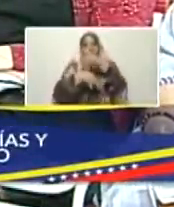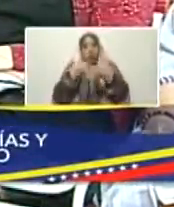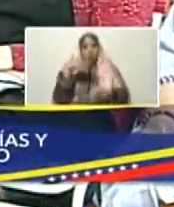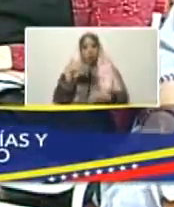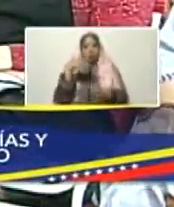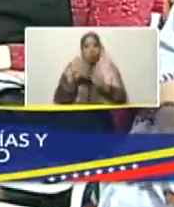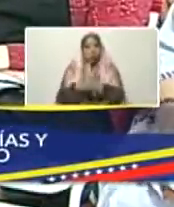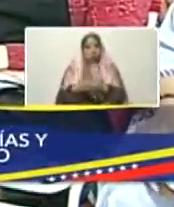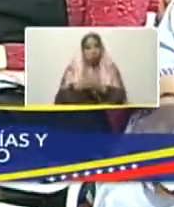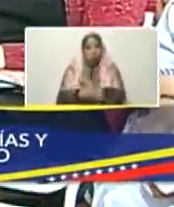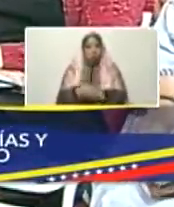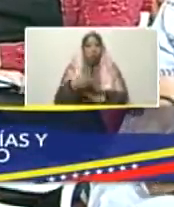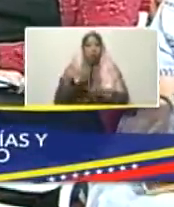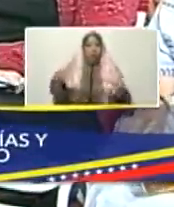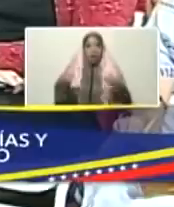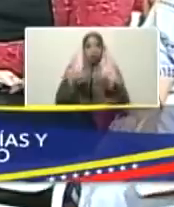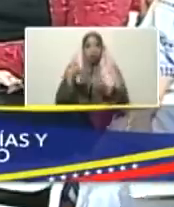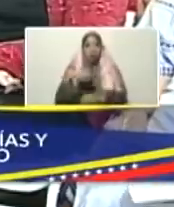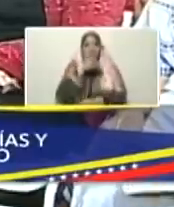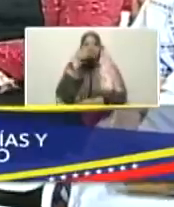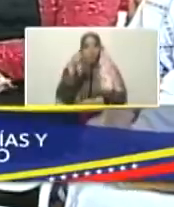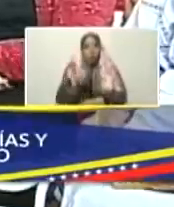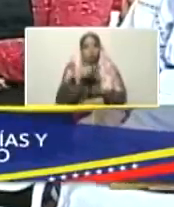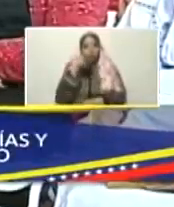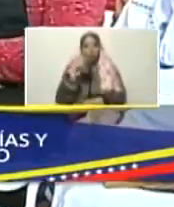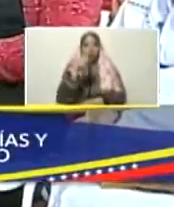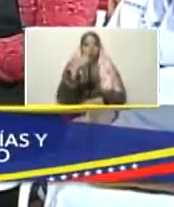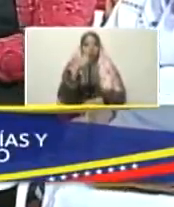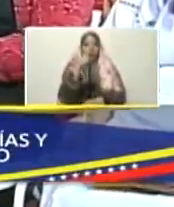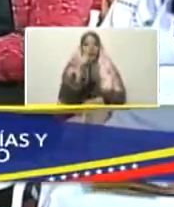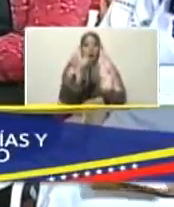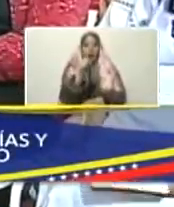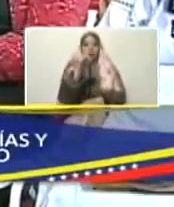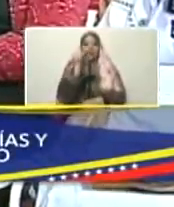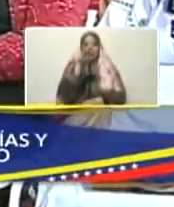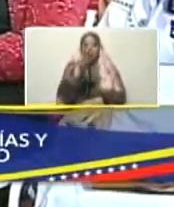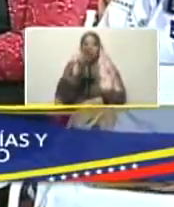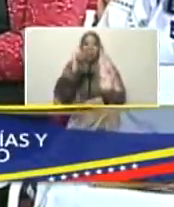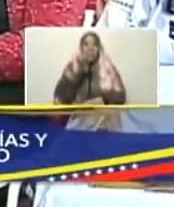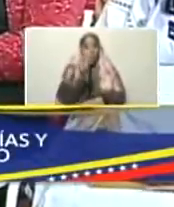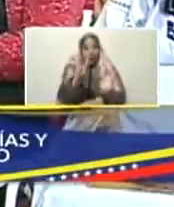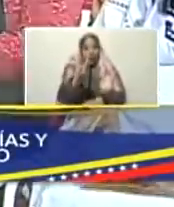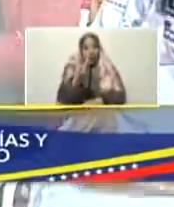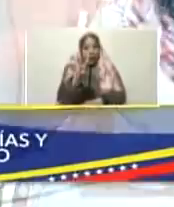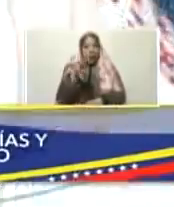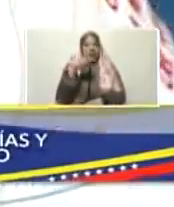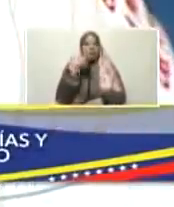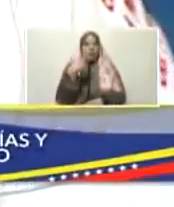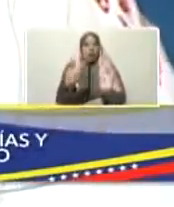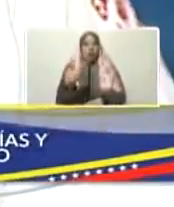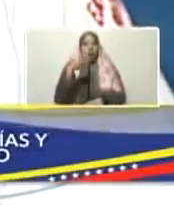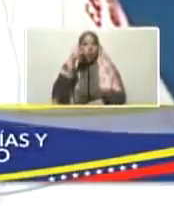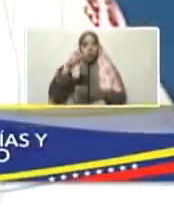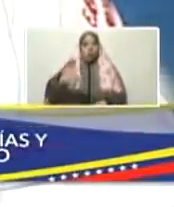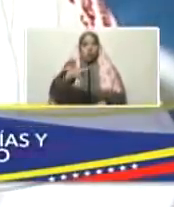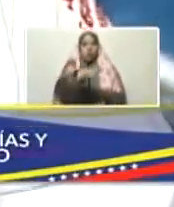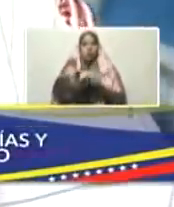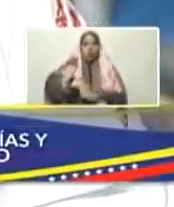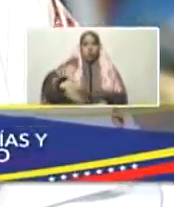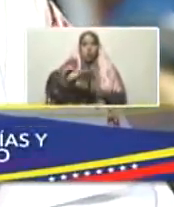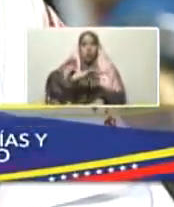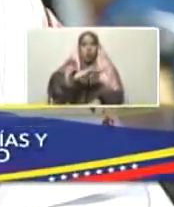venezuela cuando hablamos de su juventud cuando hablamos del poderoso consejo